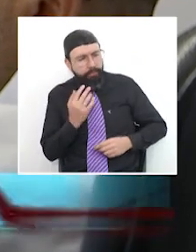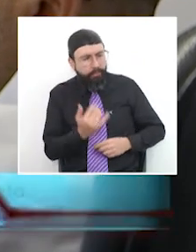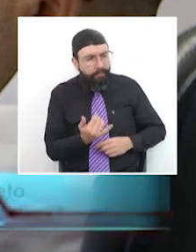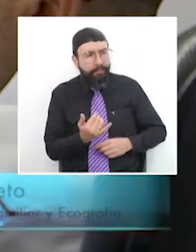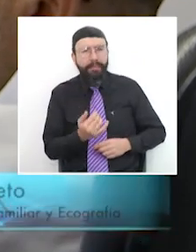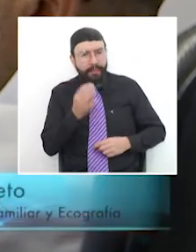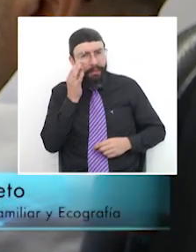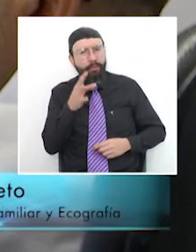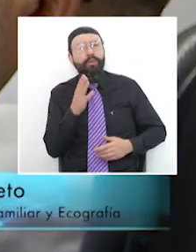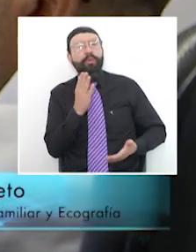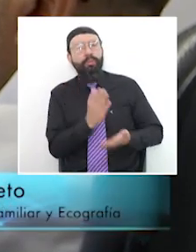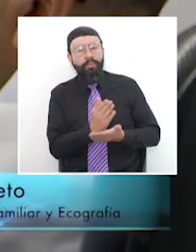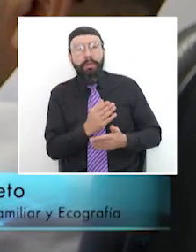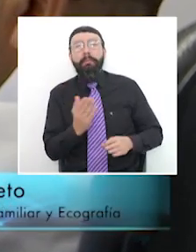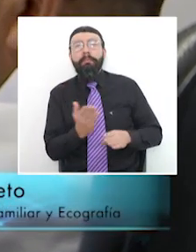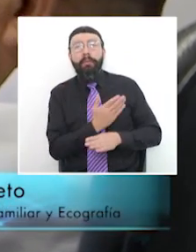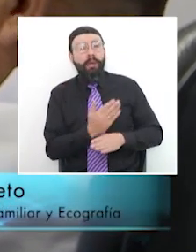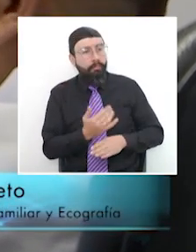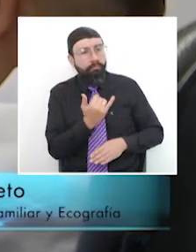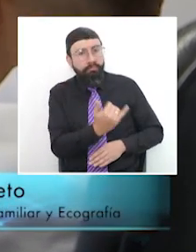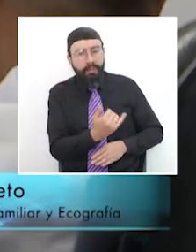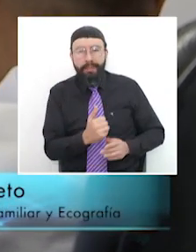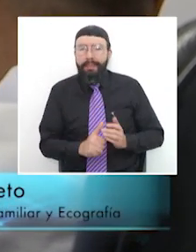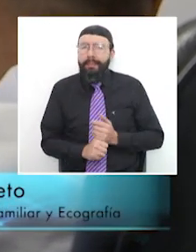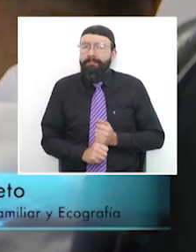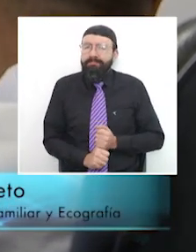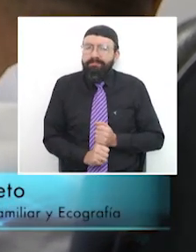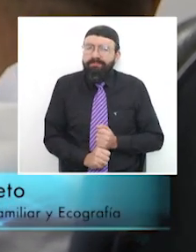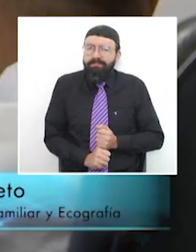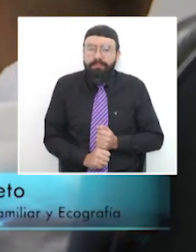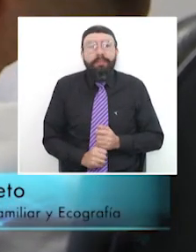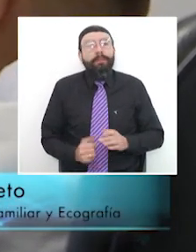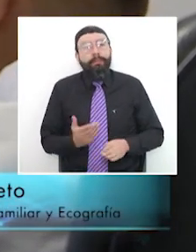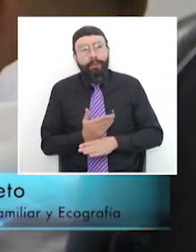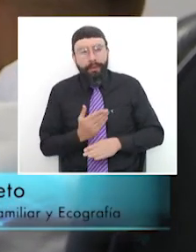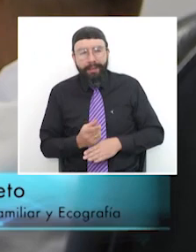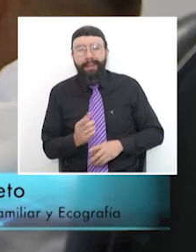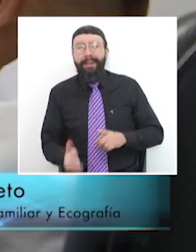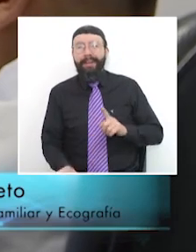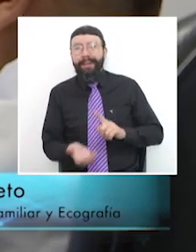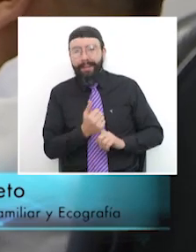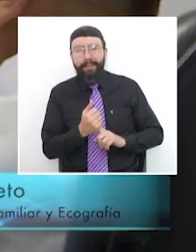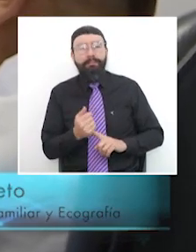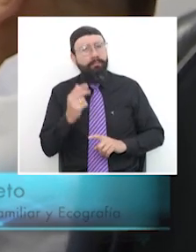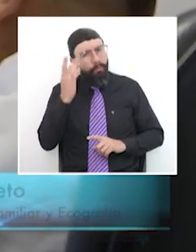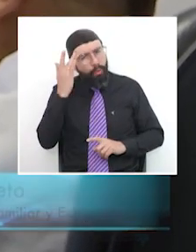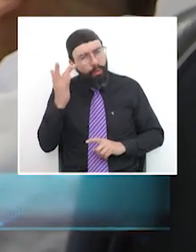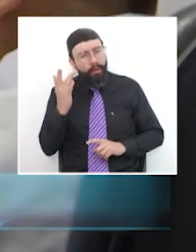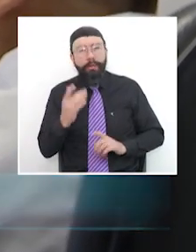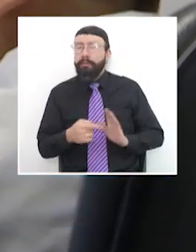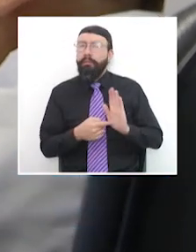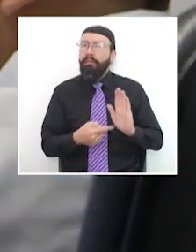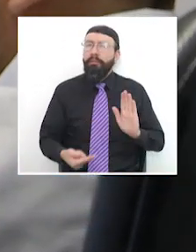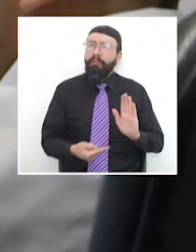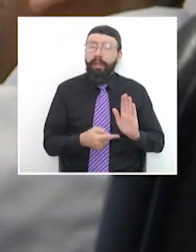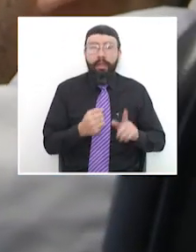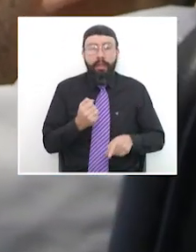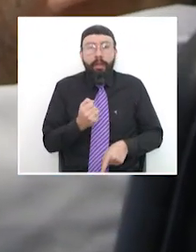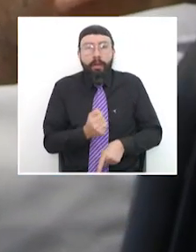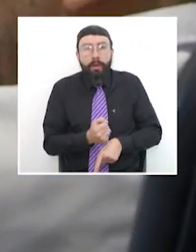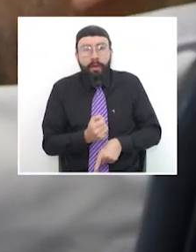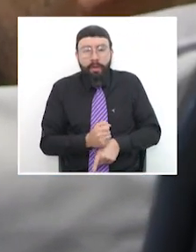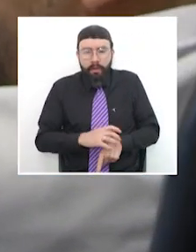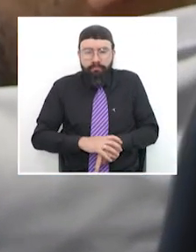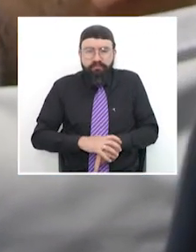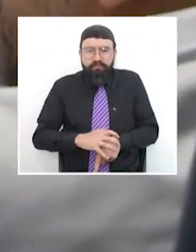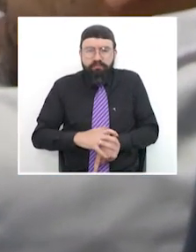las causas que probablemente le estén a él produciendo el estreñimiento, y es que la próstata está